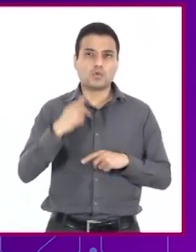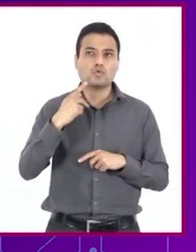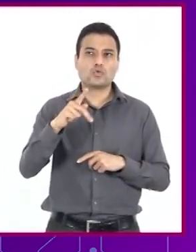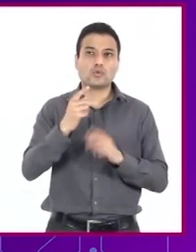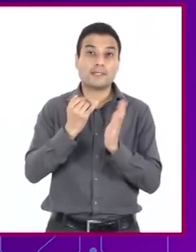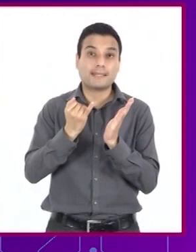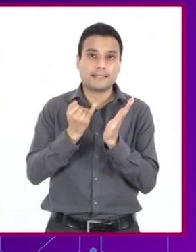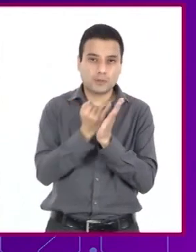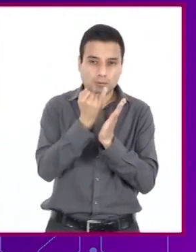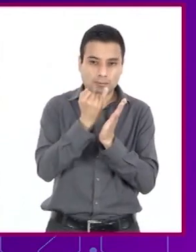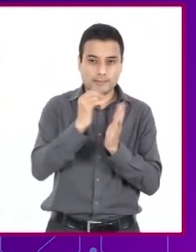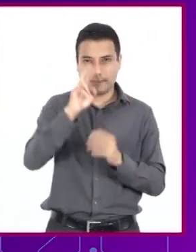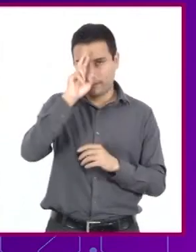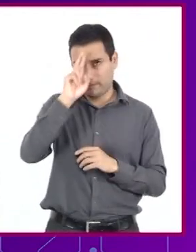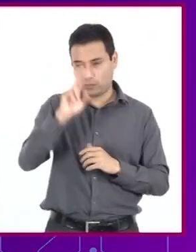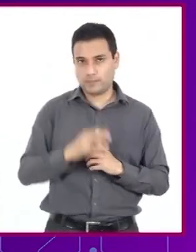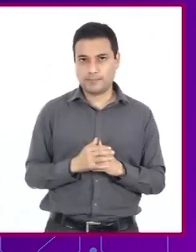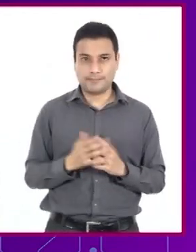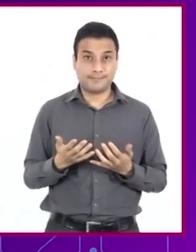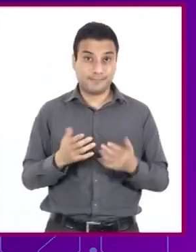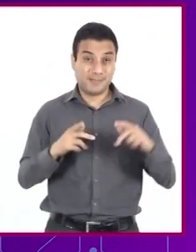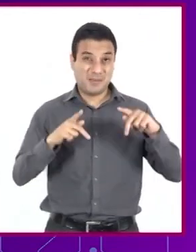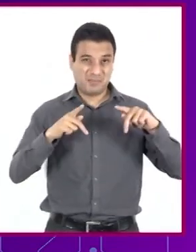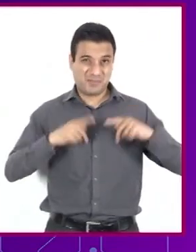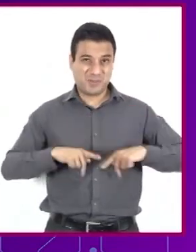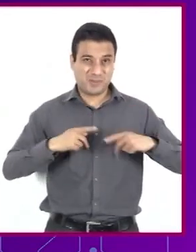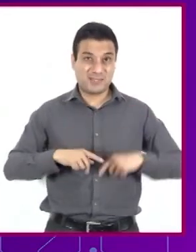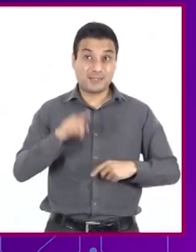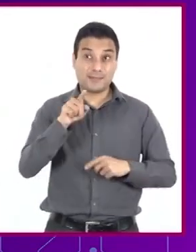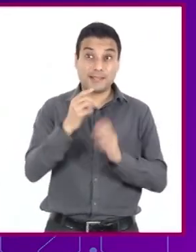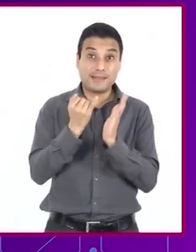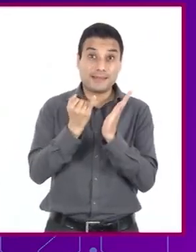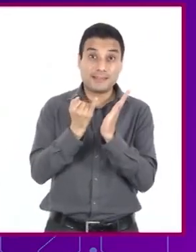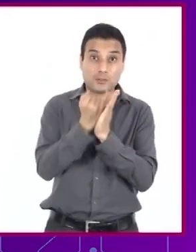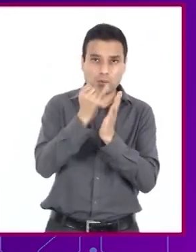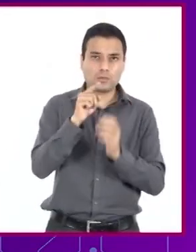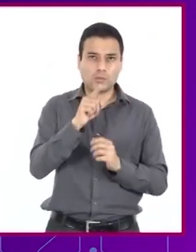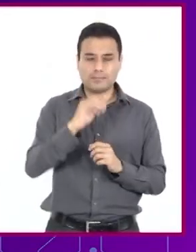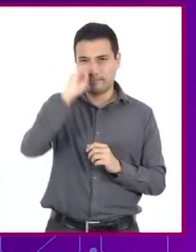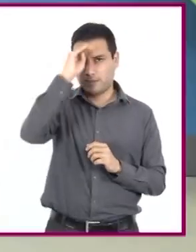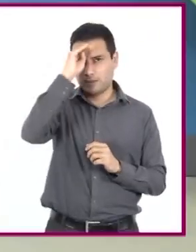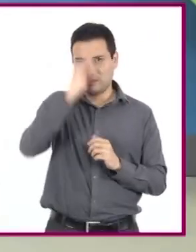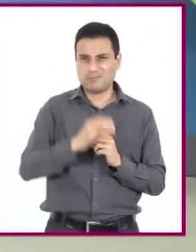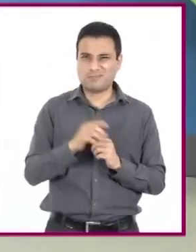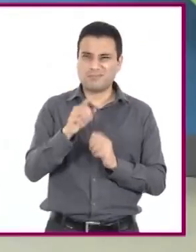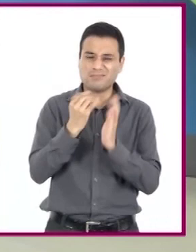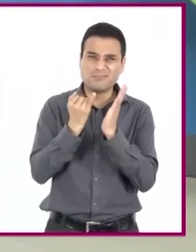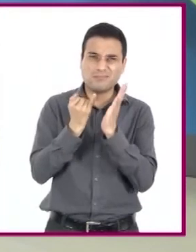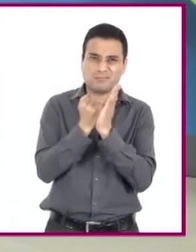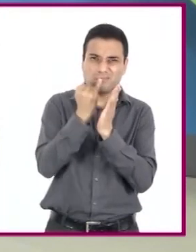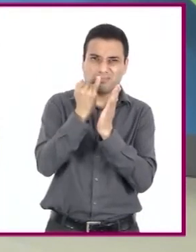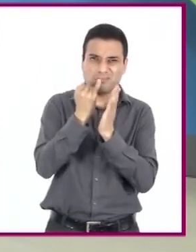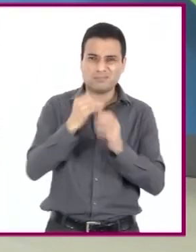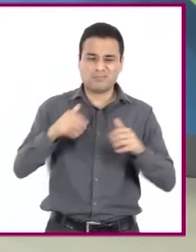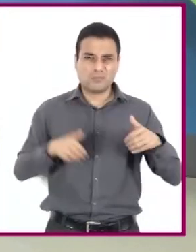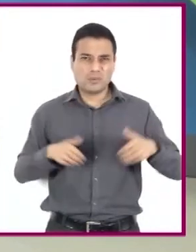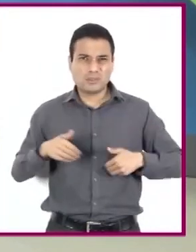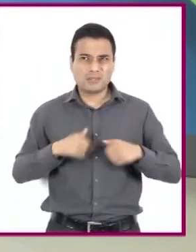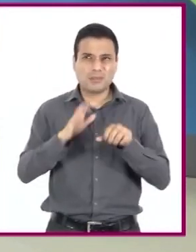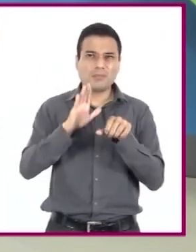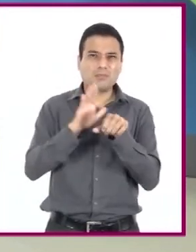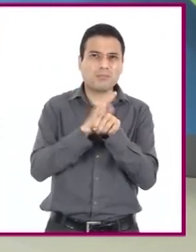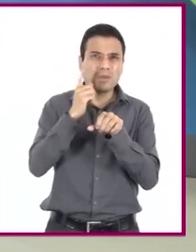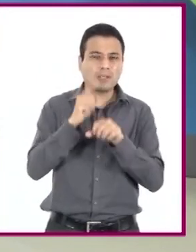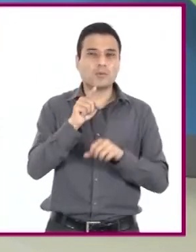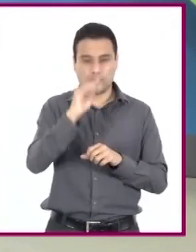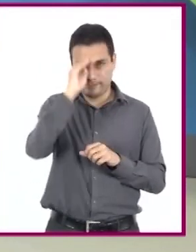las decisiones de otra persona les molesten, pregúntense ¿por qué? Analicen los prejuicios